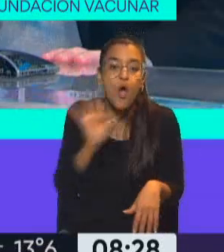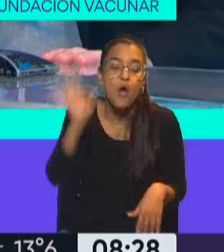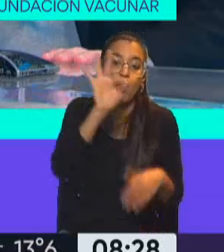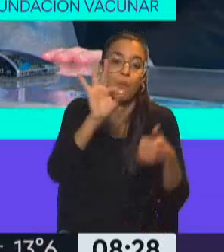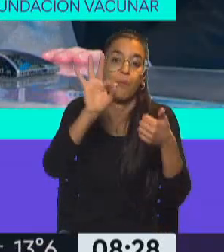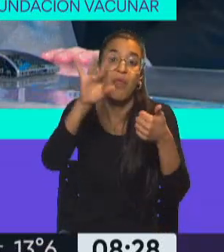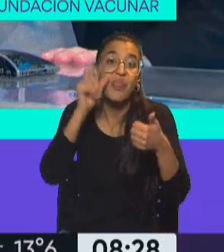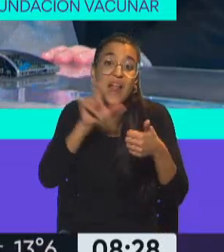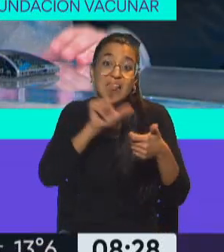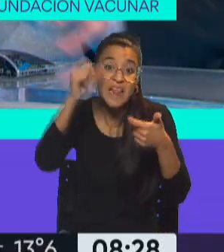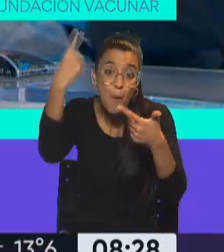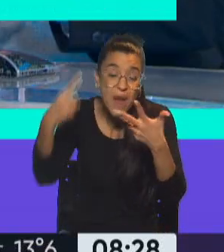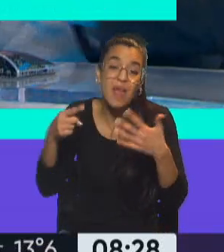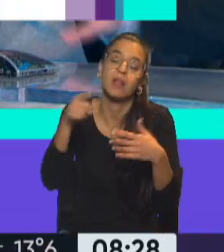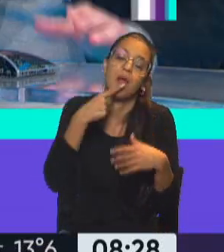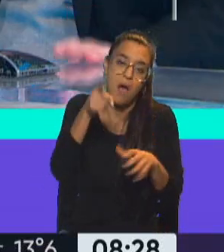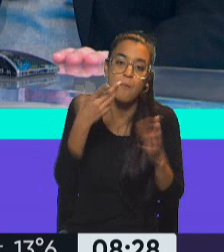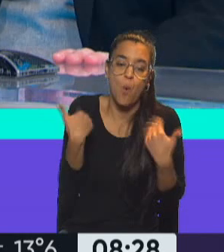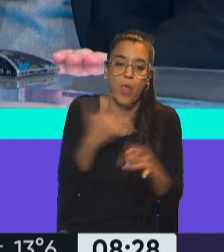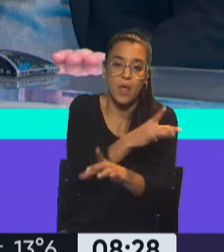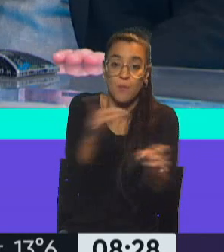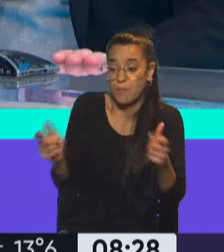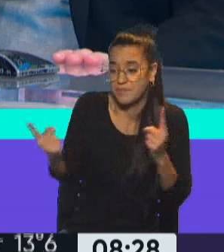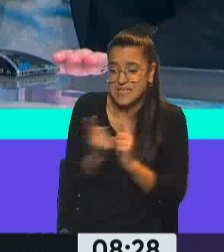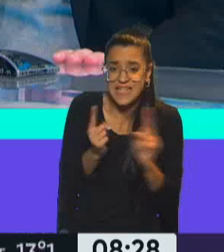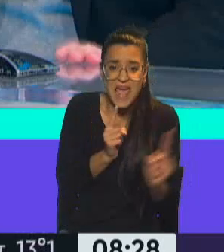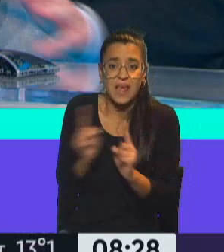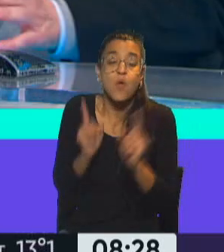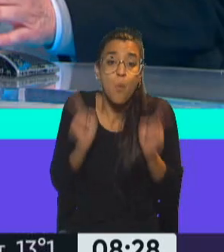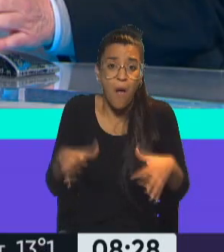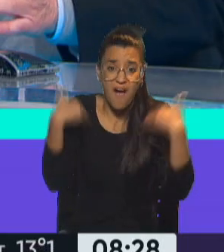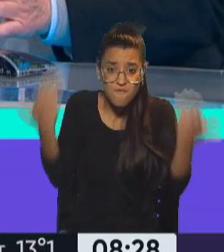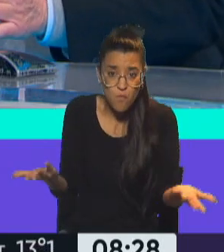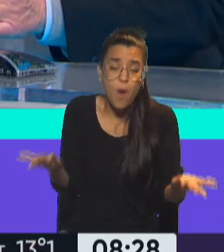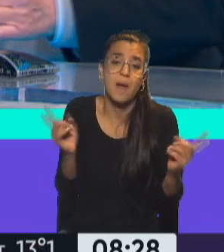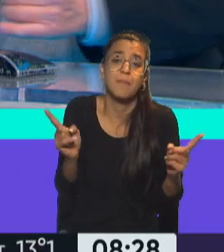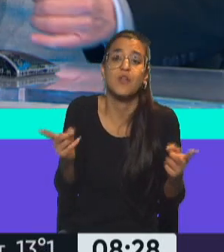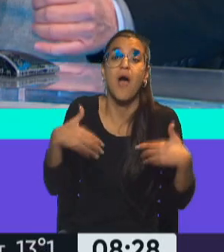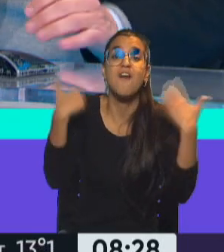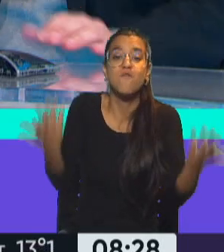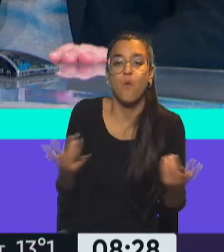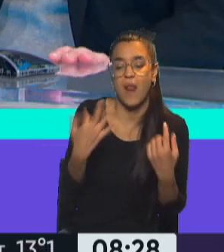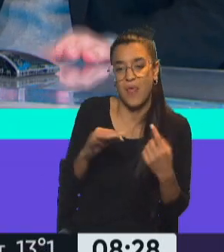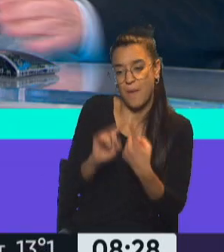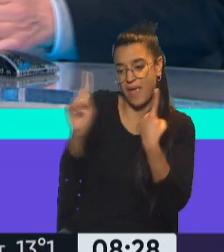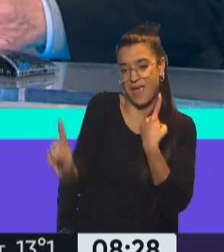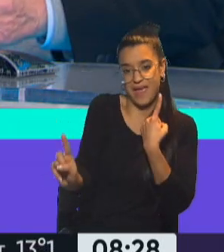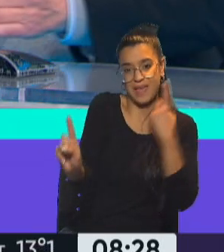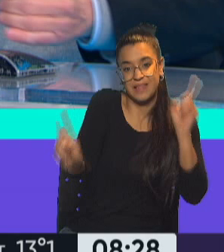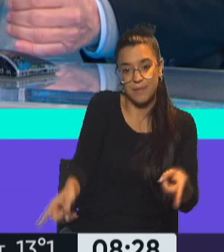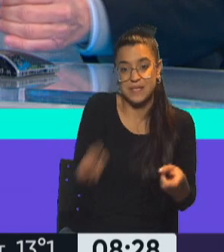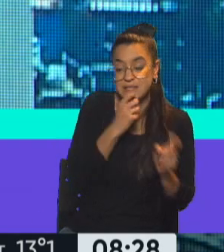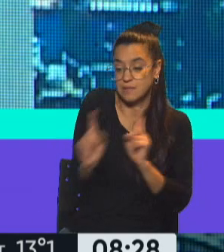Delta, se pueden transmitir fácilmente porque la gente está muy cerca, a pesar de estar al aire libre. Dijimos, uno al aire libre tiene que estar también distanciado. Si